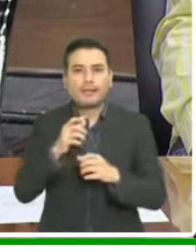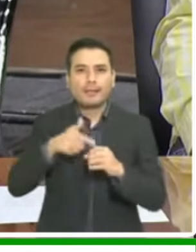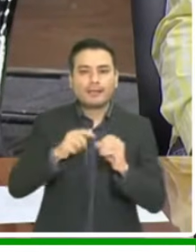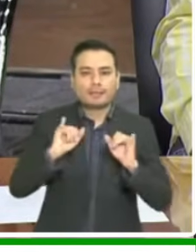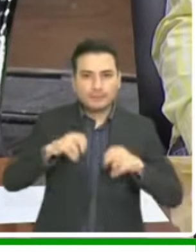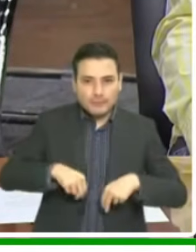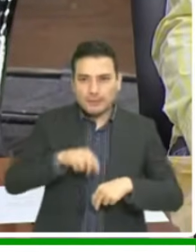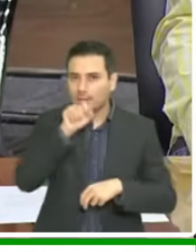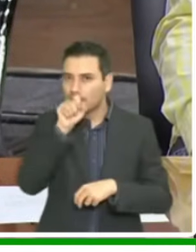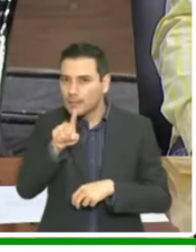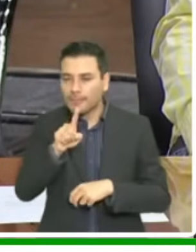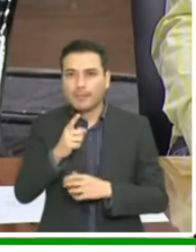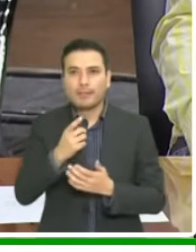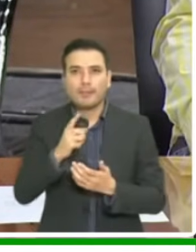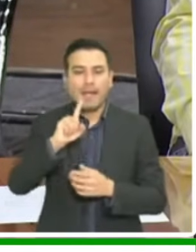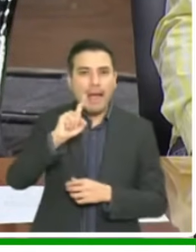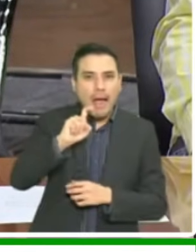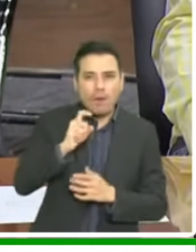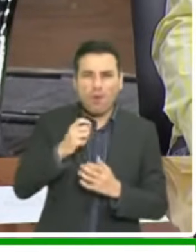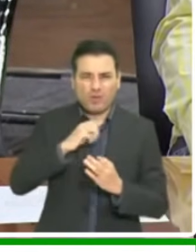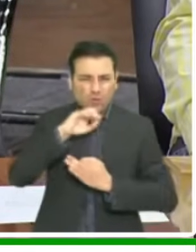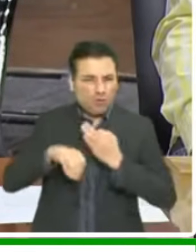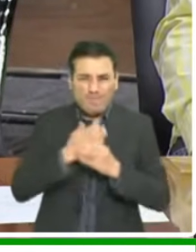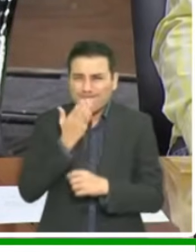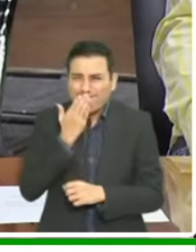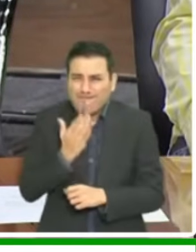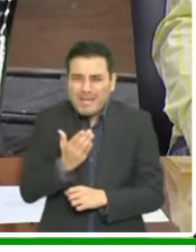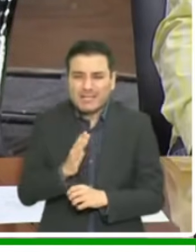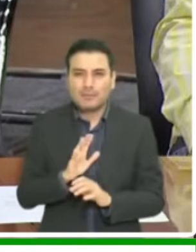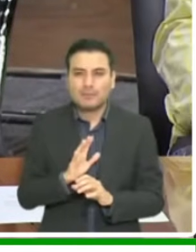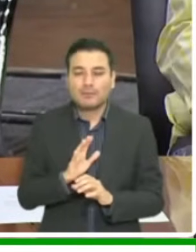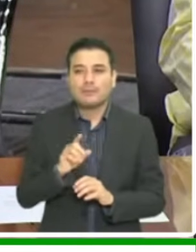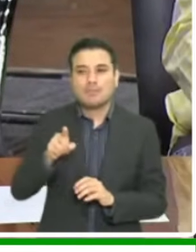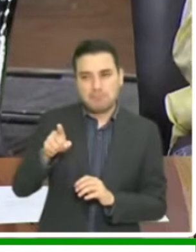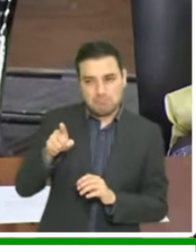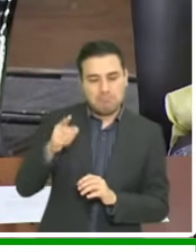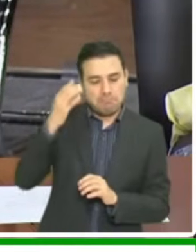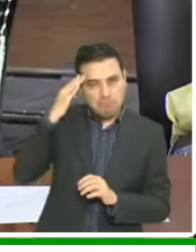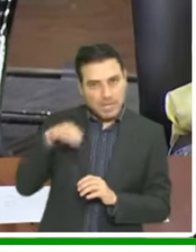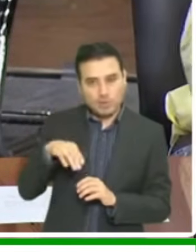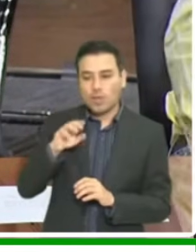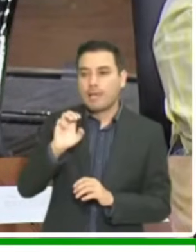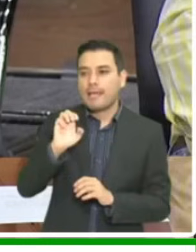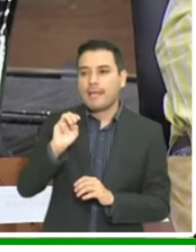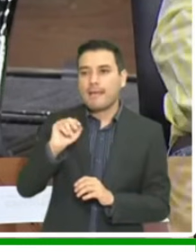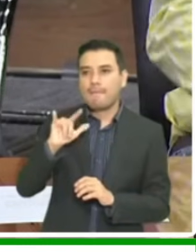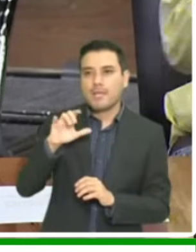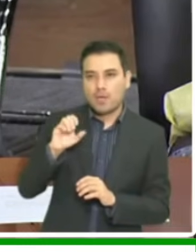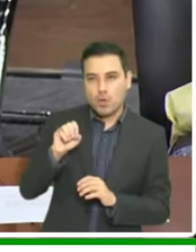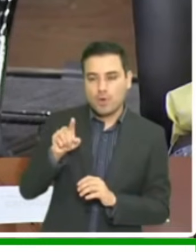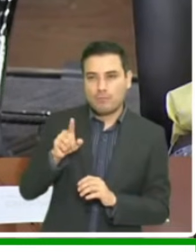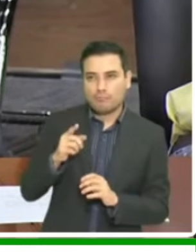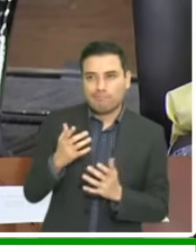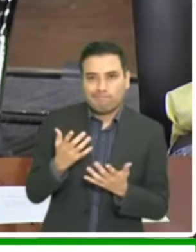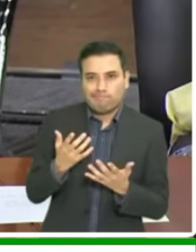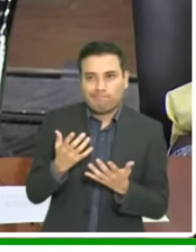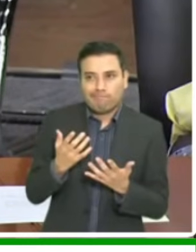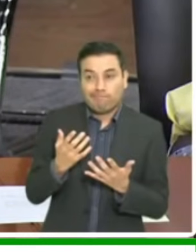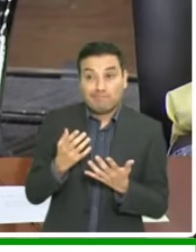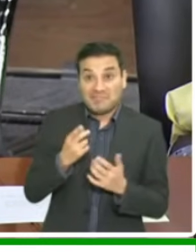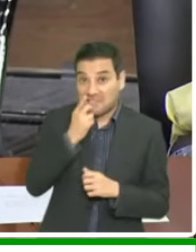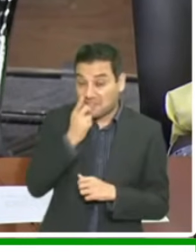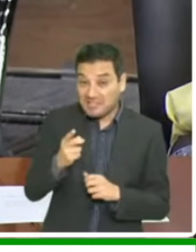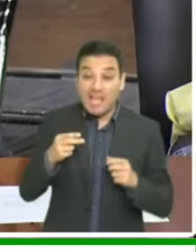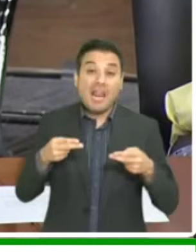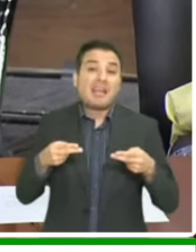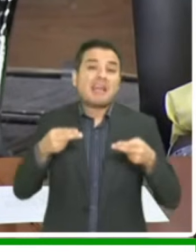Vamos a ir a la sesión que se llevó a cabo hoy, 5 de junio 2024, en el INE. Vamos a ver